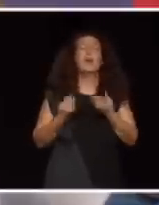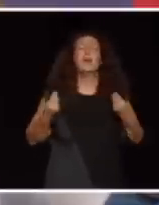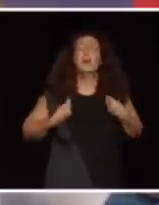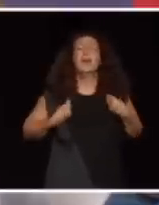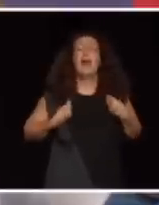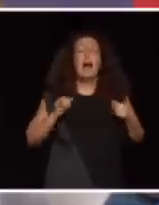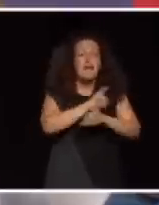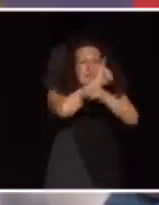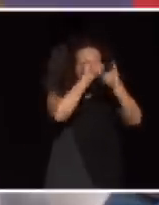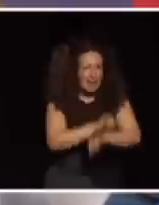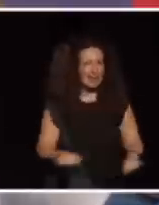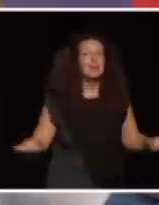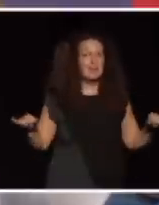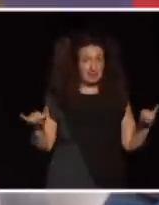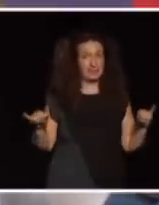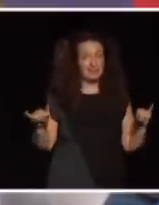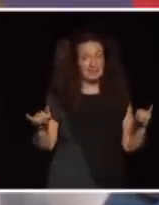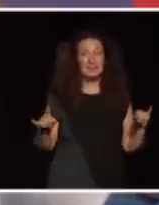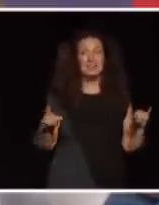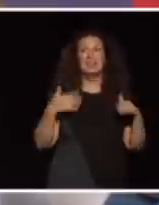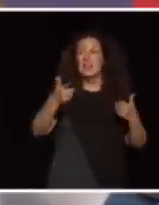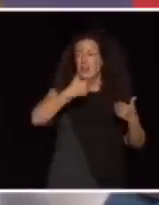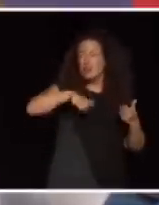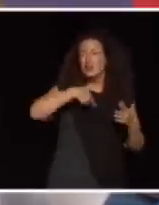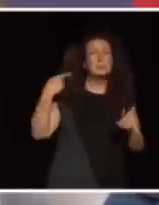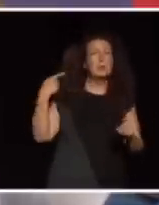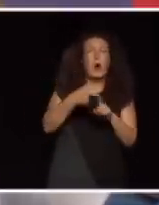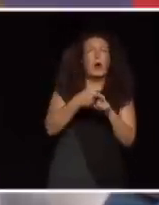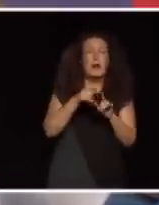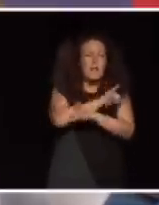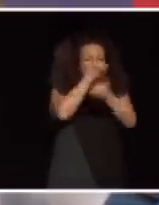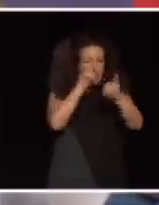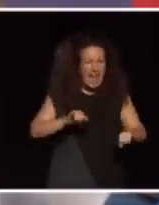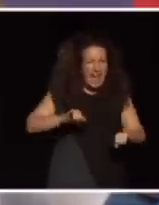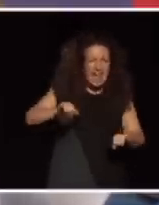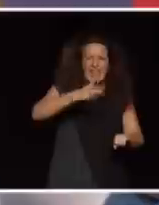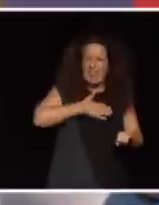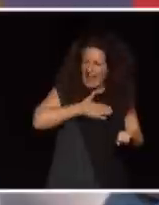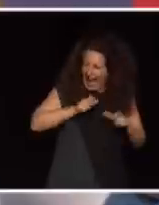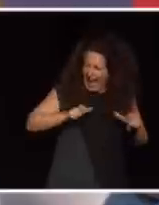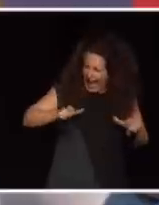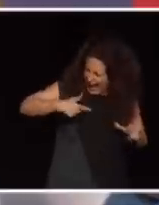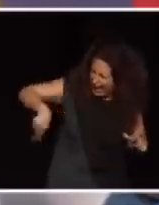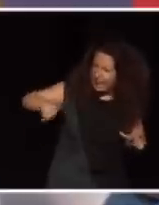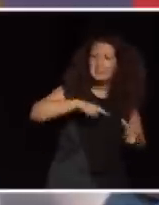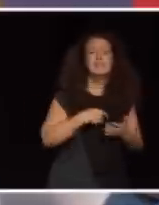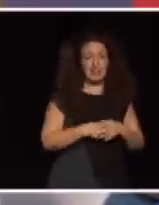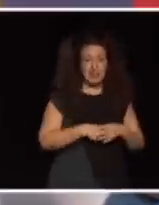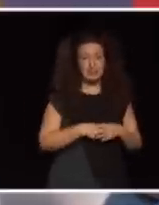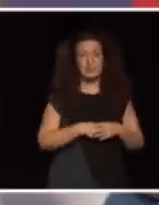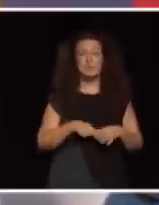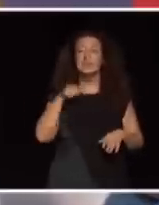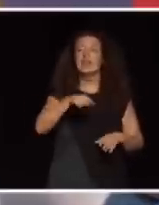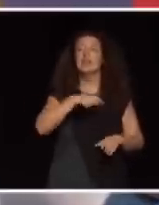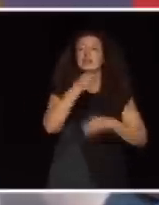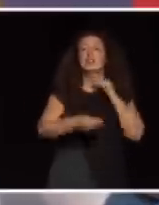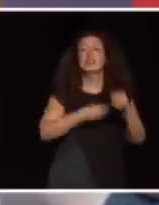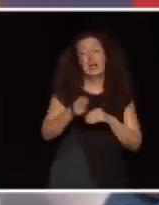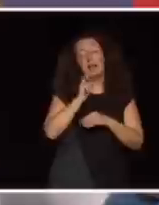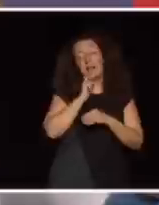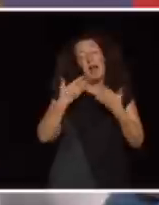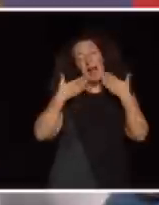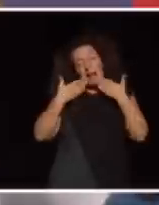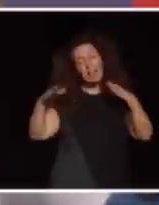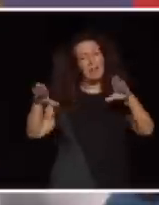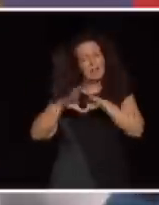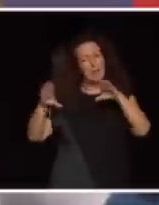felices, compañeros y compañeras, y nosotras aspiramos a la felicidad de nuestra gente, y eso se hace con más